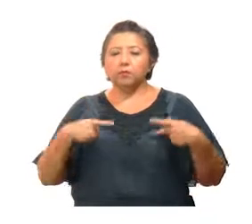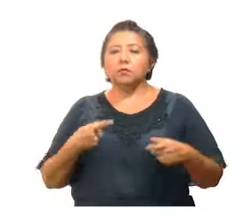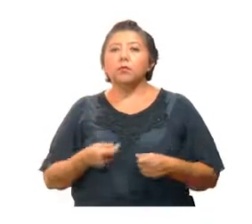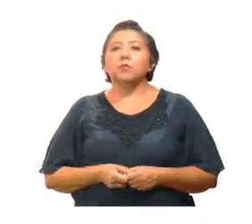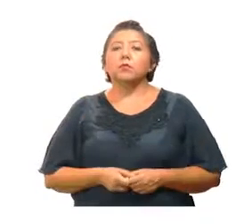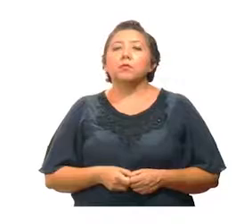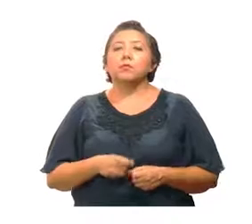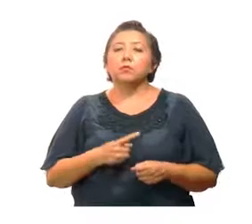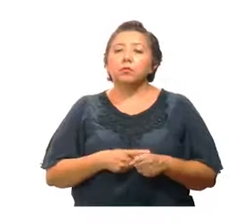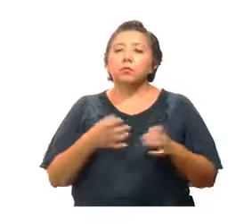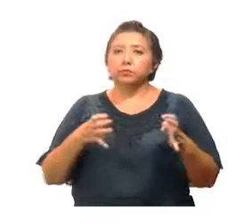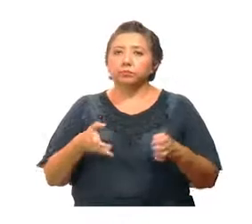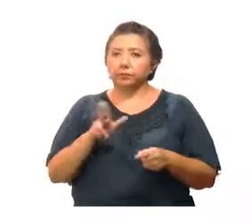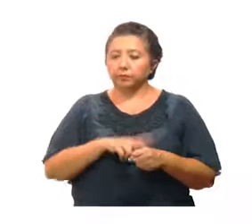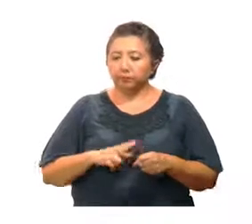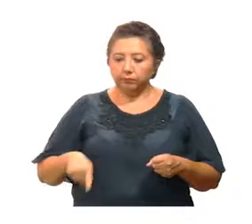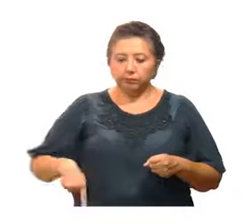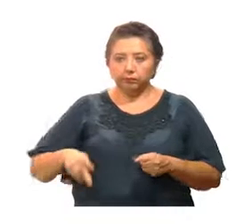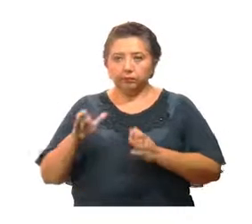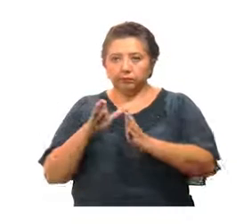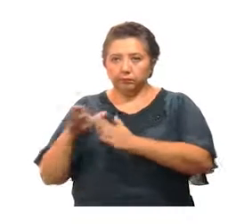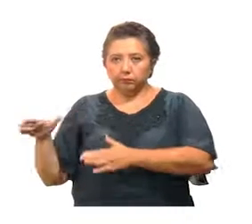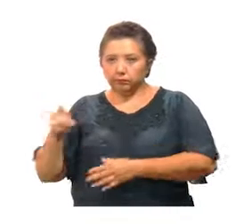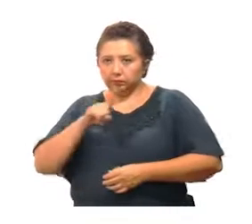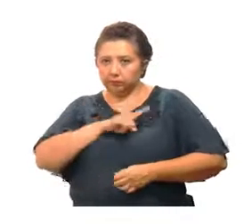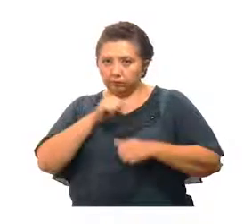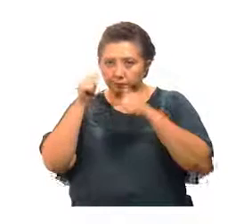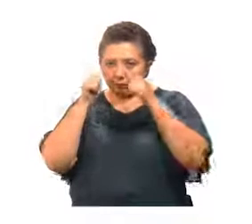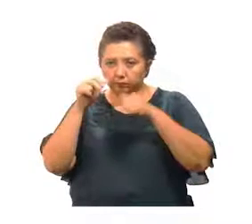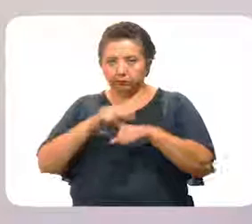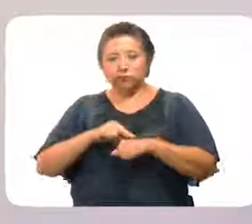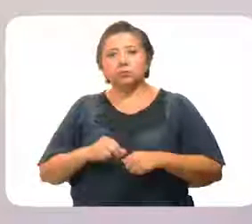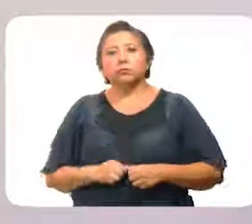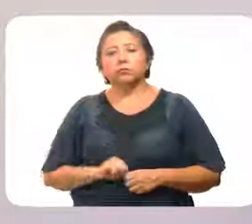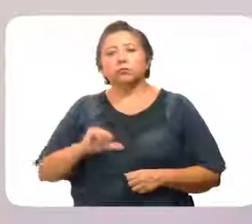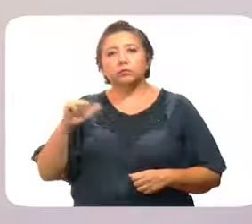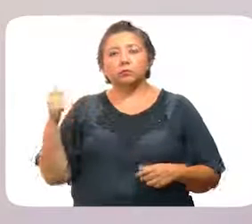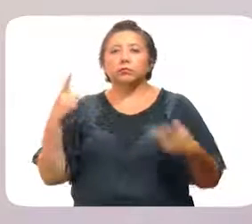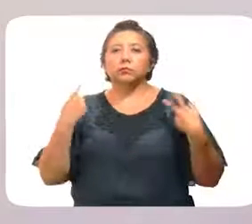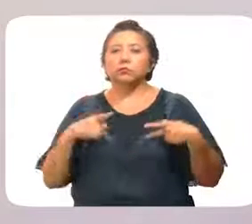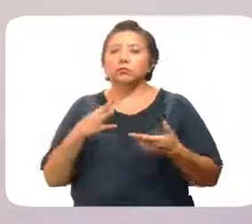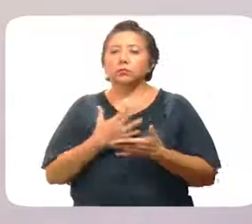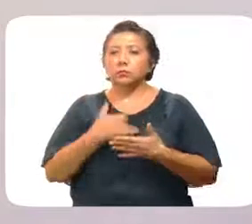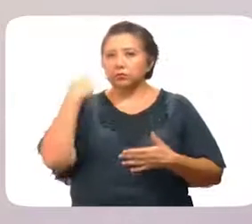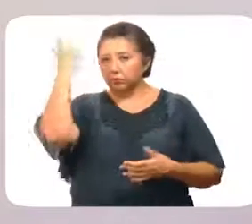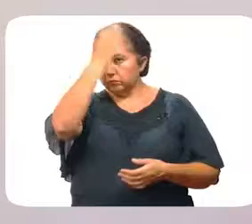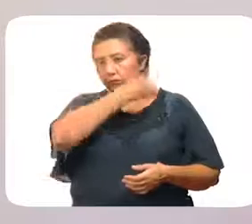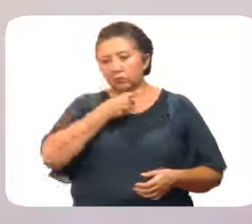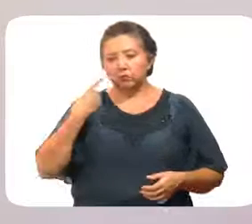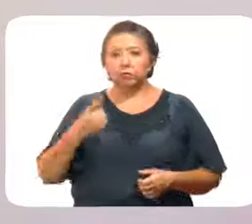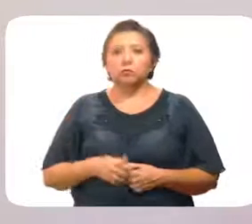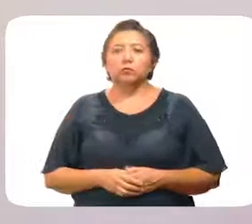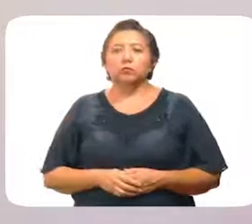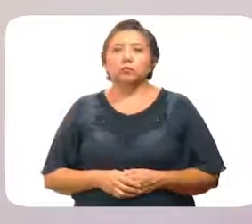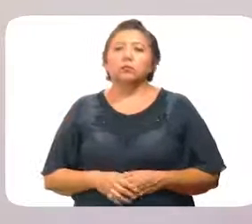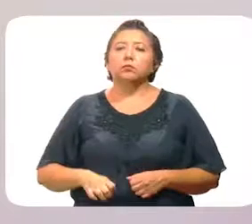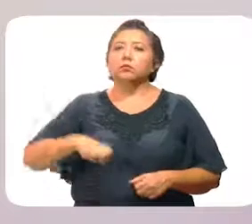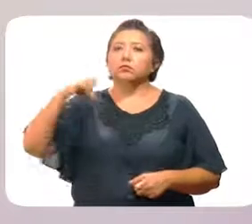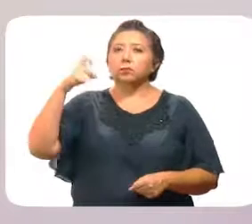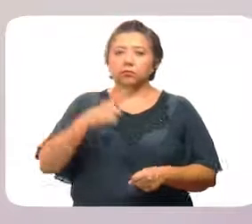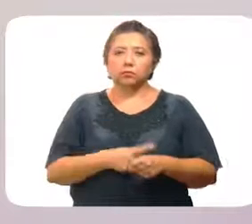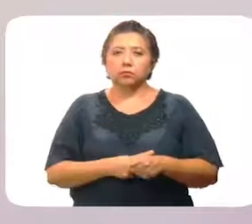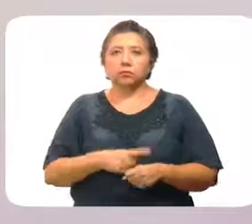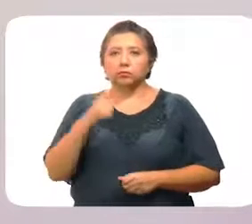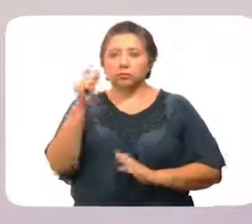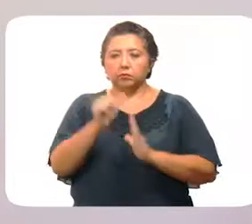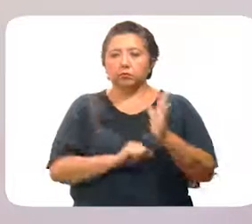casos positivos están en hospitales públicos y en aislamiento total. Hay otros pacientes a la espera de diagnóstico. El rango de